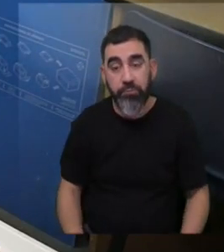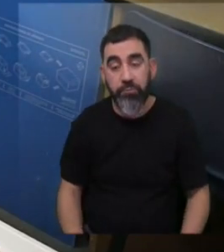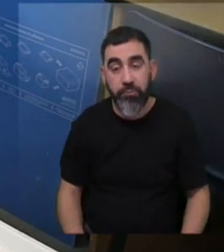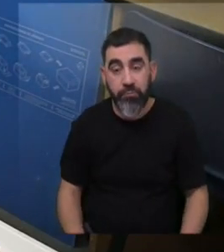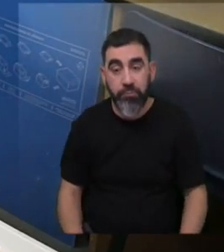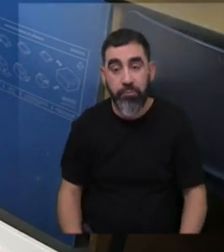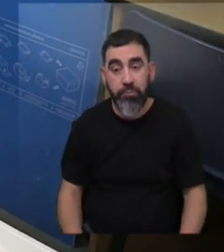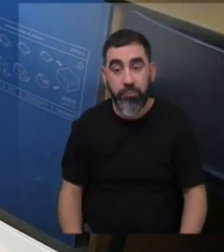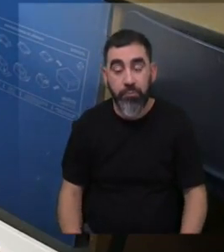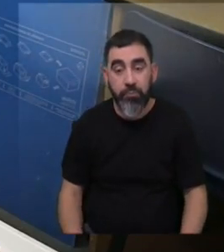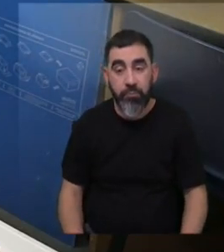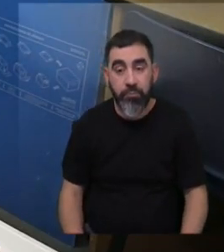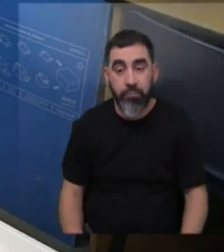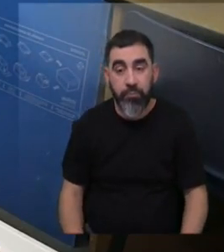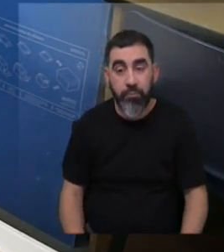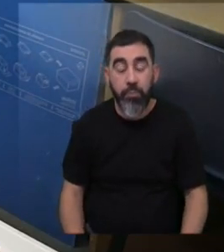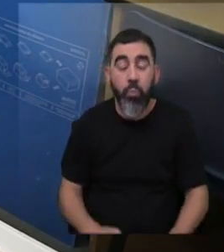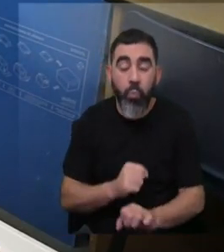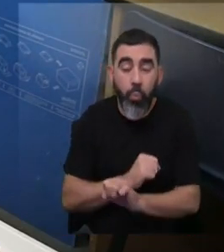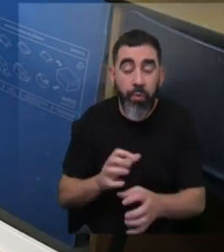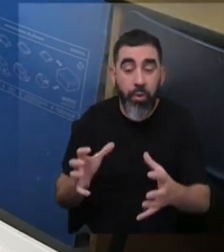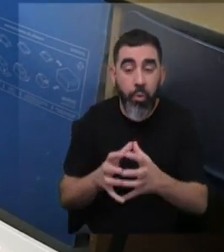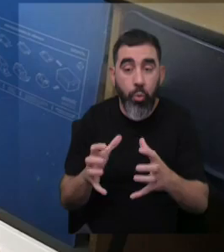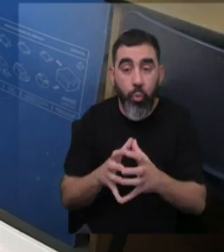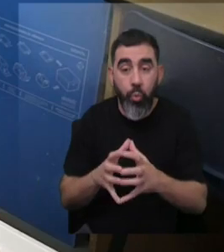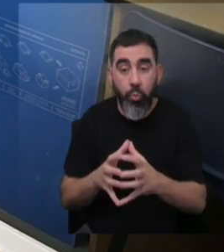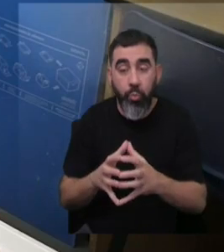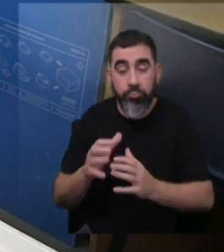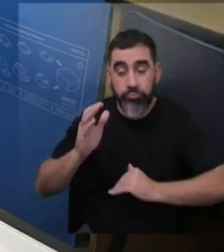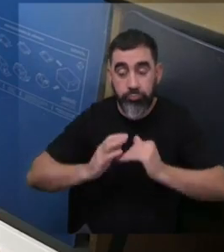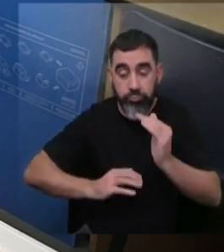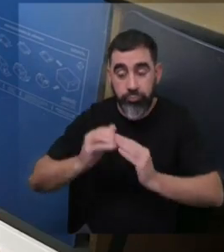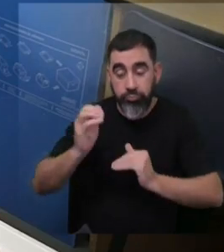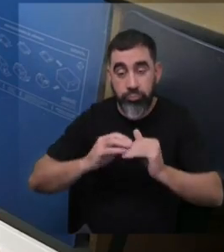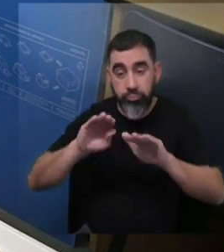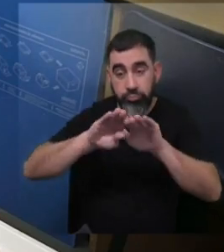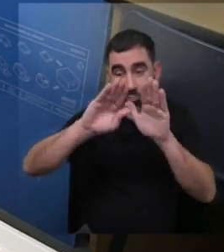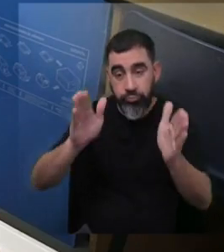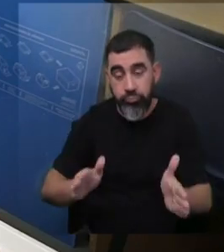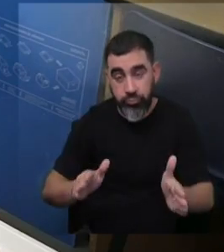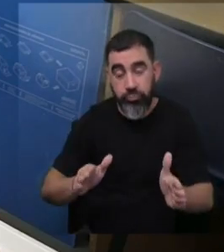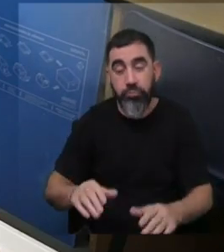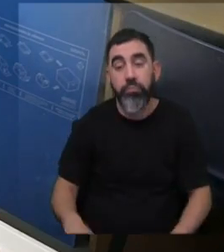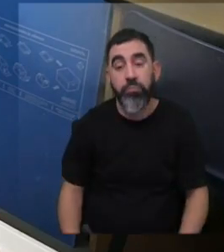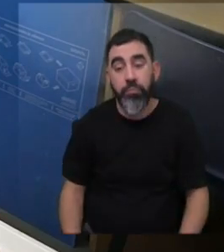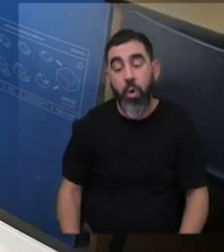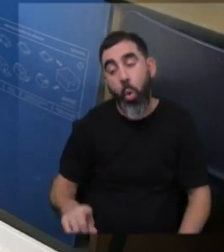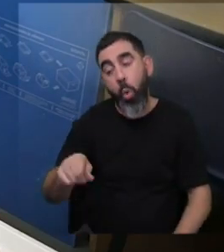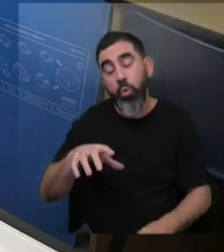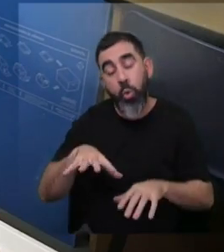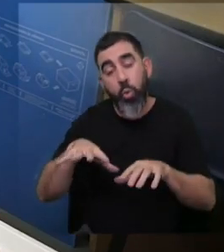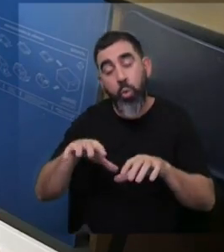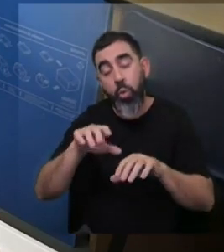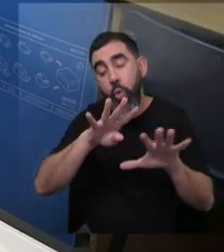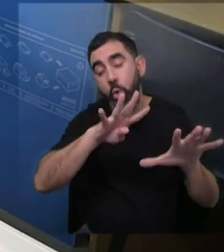con estos grupos que se conocen en la zona, que son los constructores de cerritos. Y luego tenemos otra ocupación de